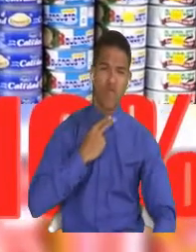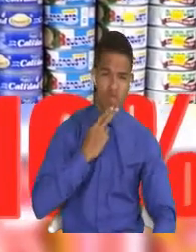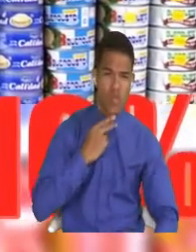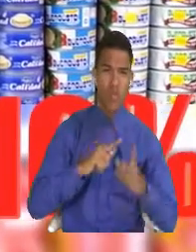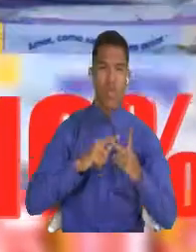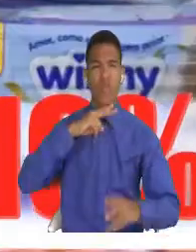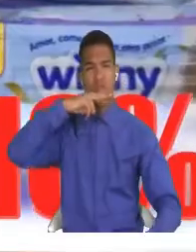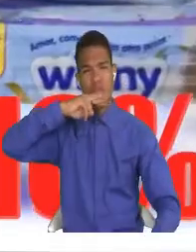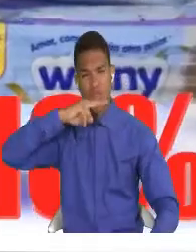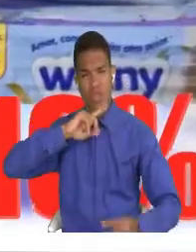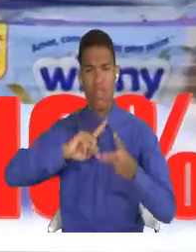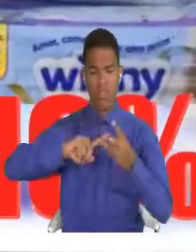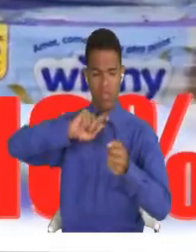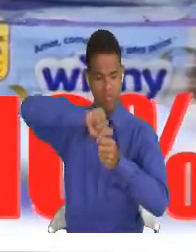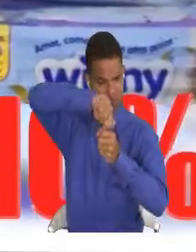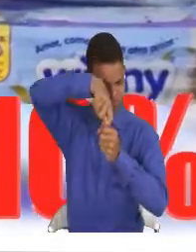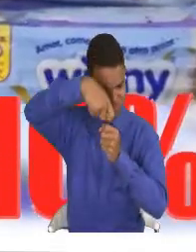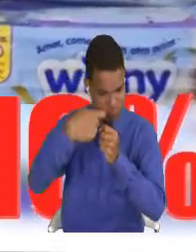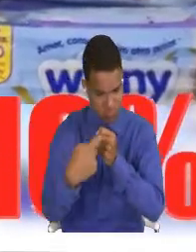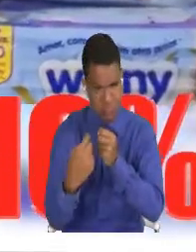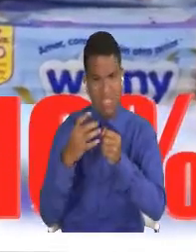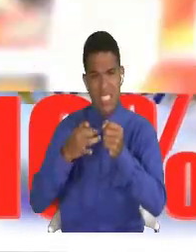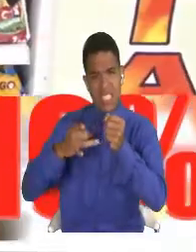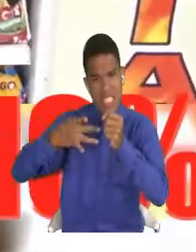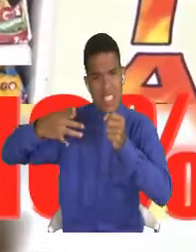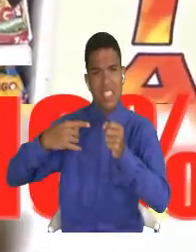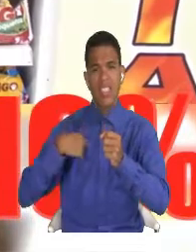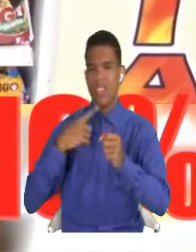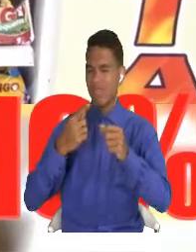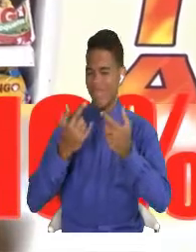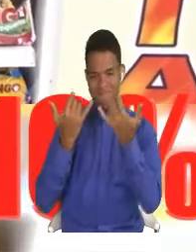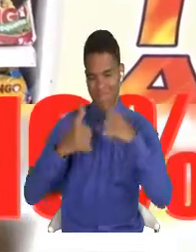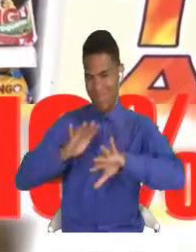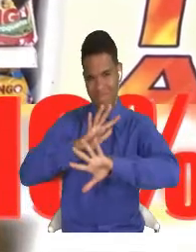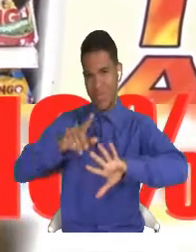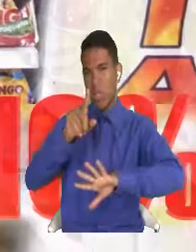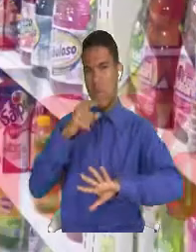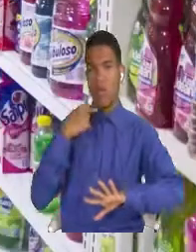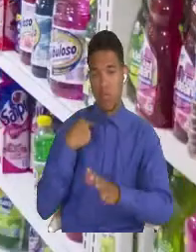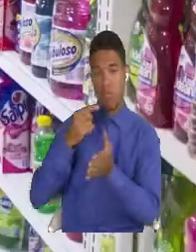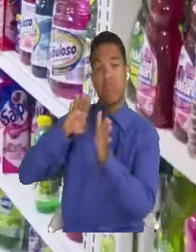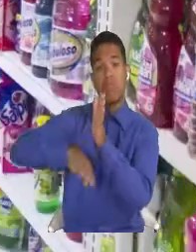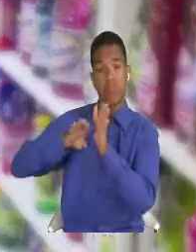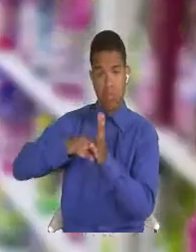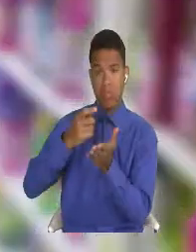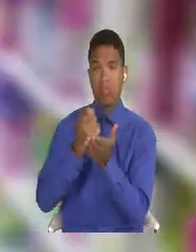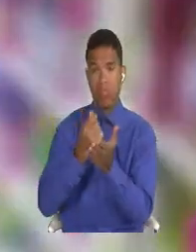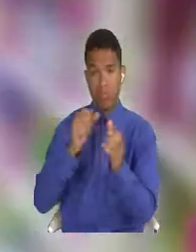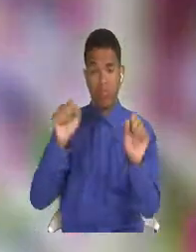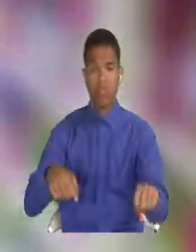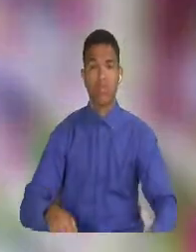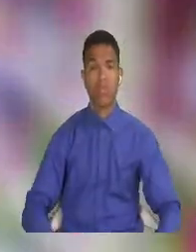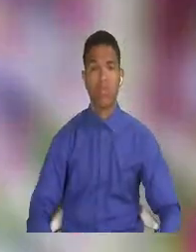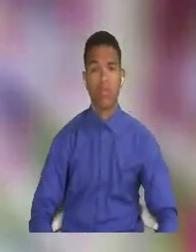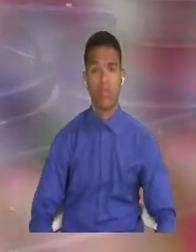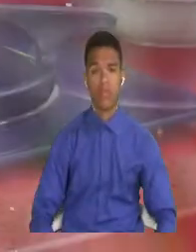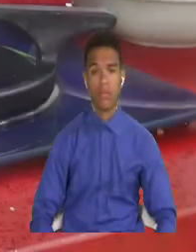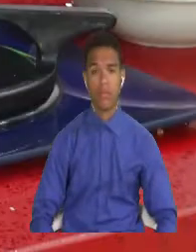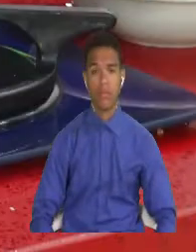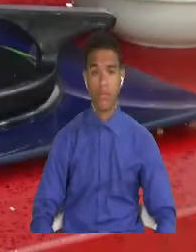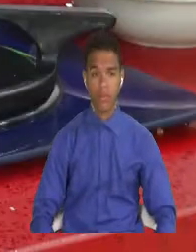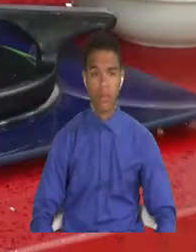vinos, enlatados, en fin, para que ustedes puedan tener economía al alcance de su mano en sus hogares. Sí, mi Roche, qué rico,